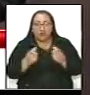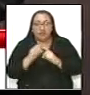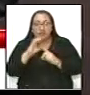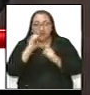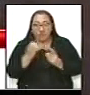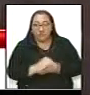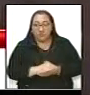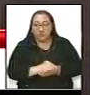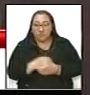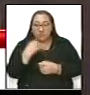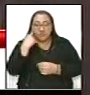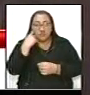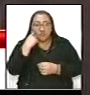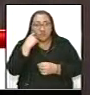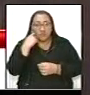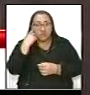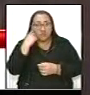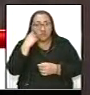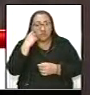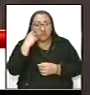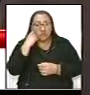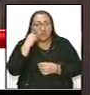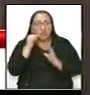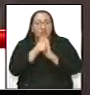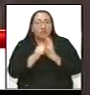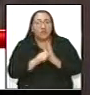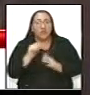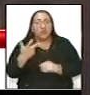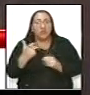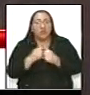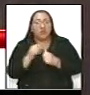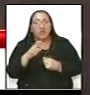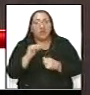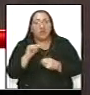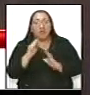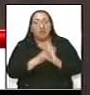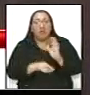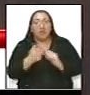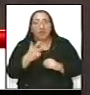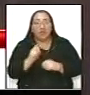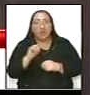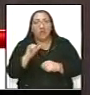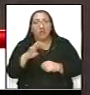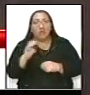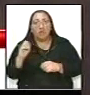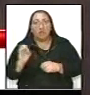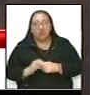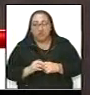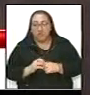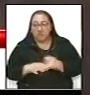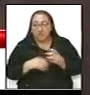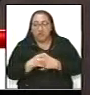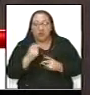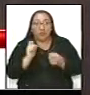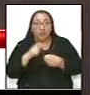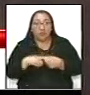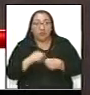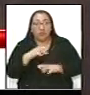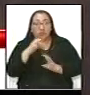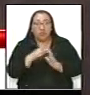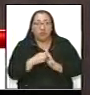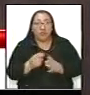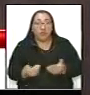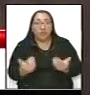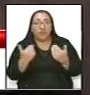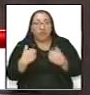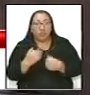Cultura. En el artículo 3, me parece muy bien los estímulos económicos y la reserva como mínimo entre 30-40% para las postulaciones y proyectos